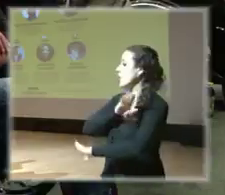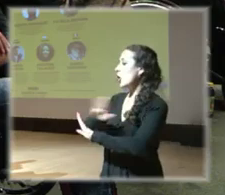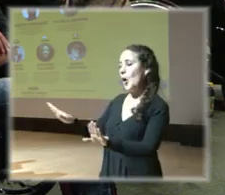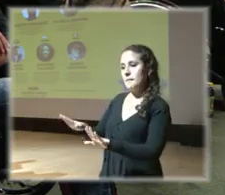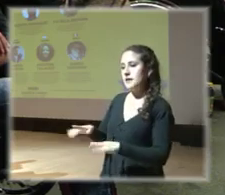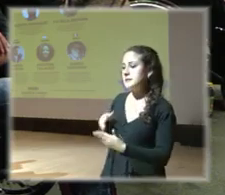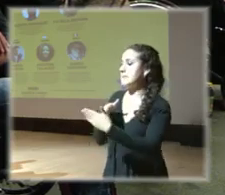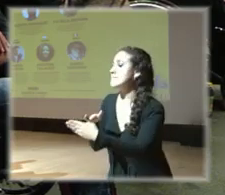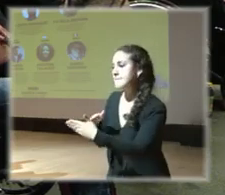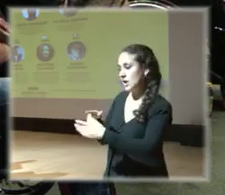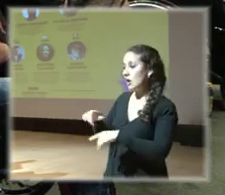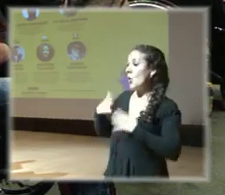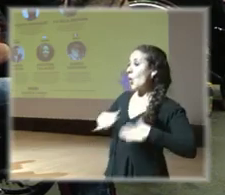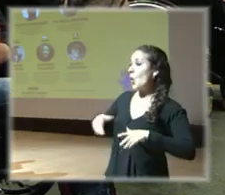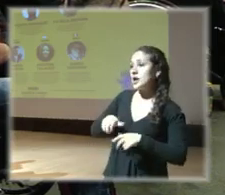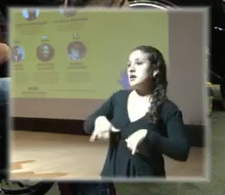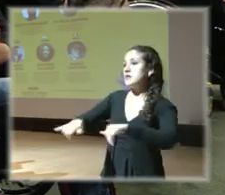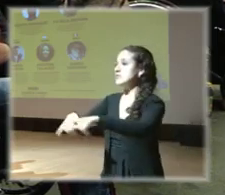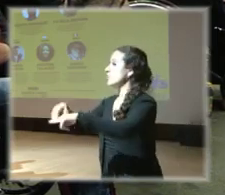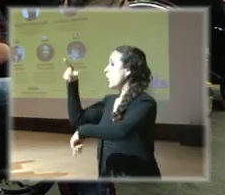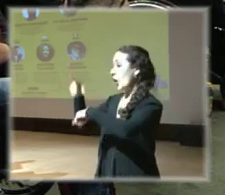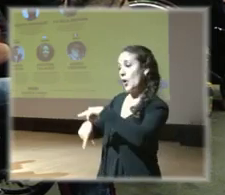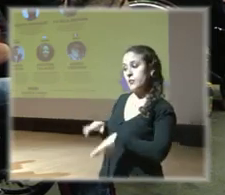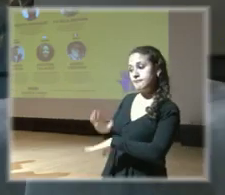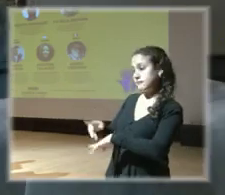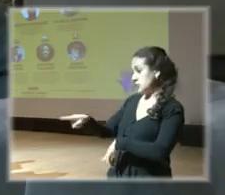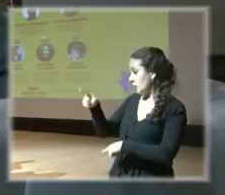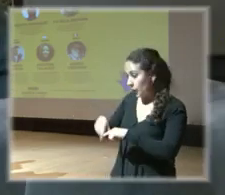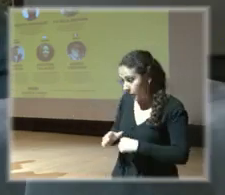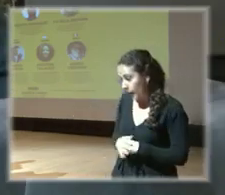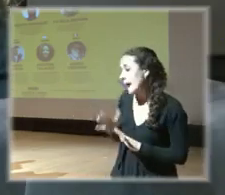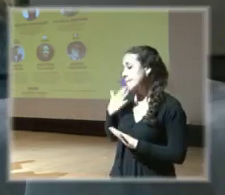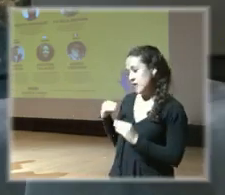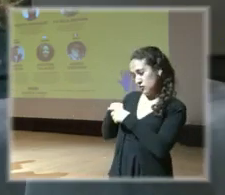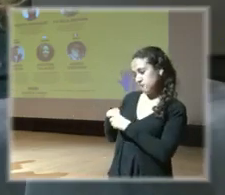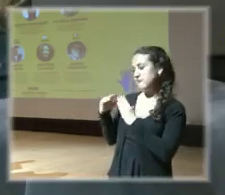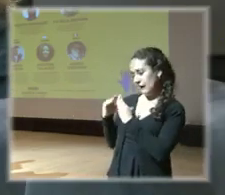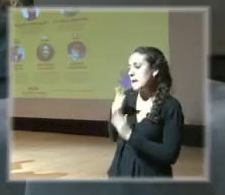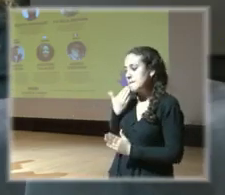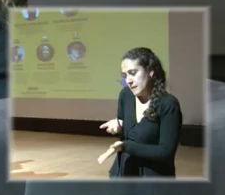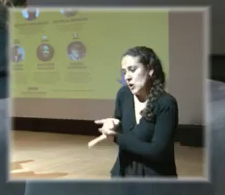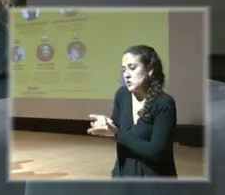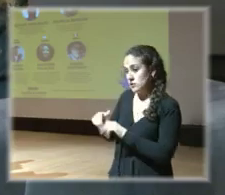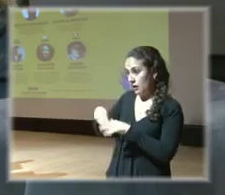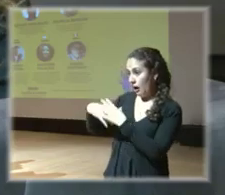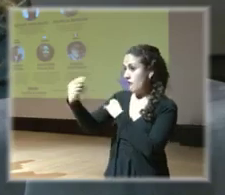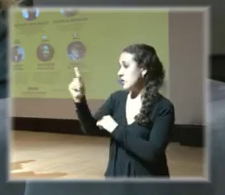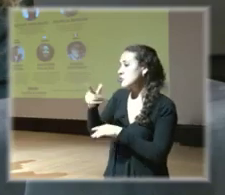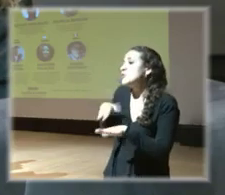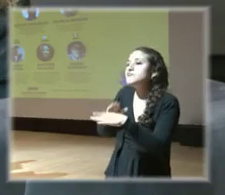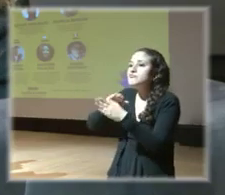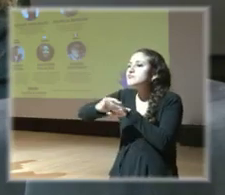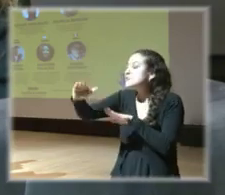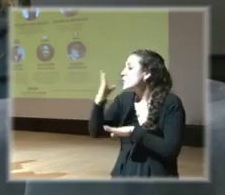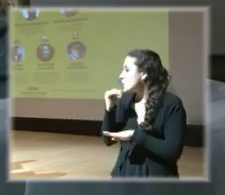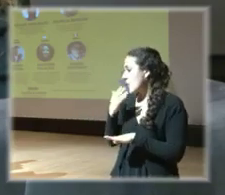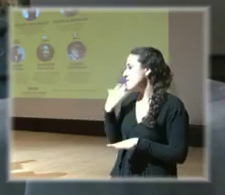vamos a limitar el derecho a la movilidad. ¿Sí? Usted se va a quedar quietito en su casa y no va a poder salir a la calle, lo va a hacer otro por